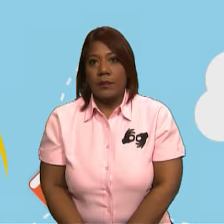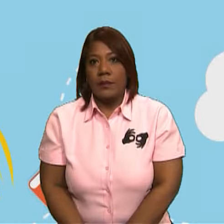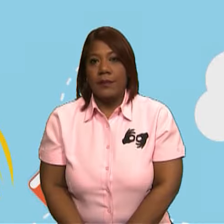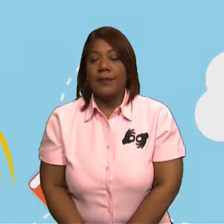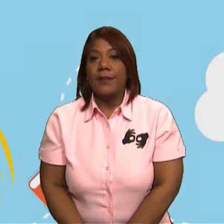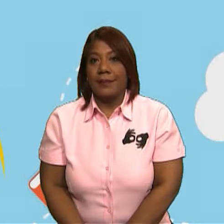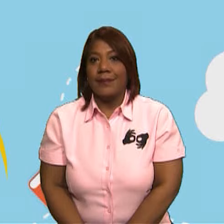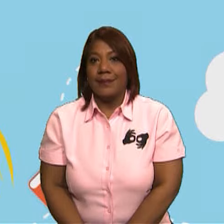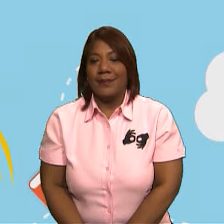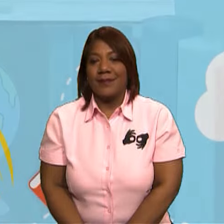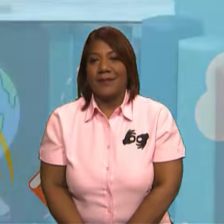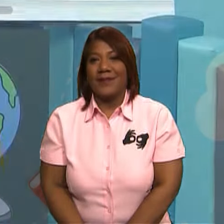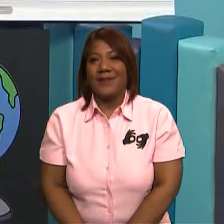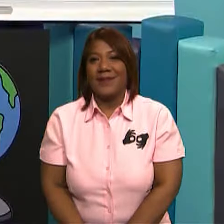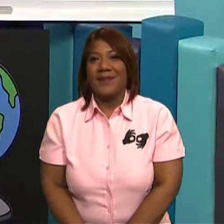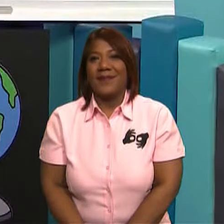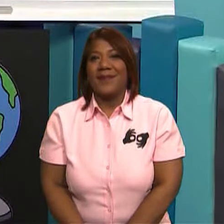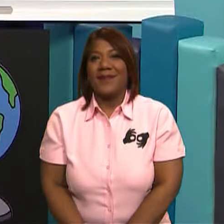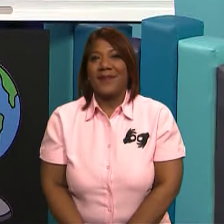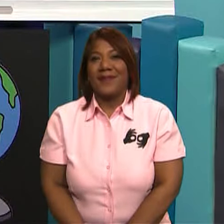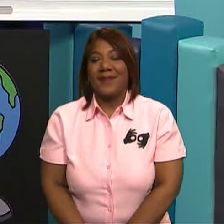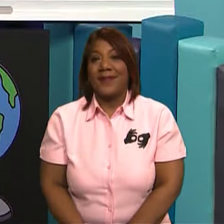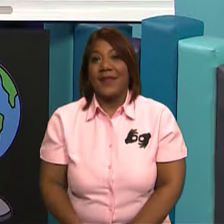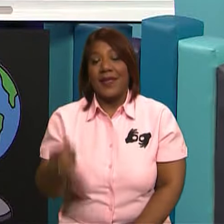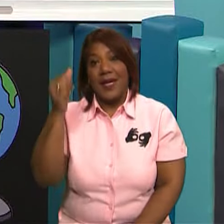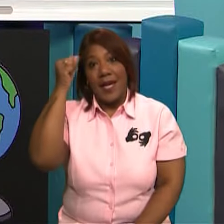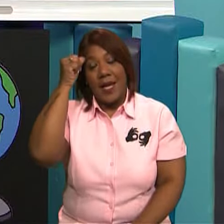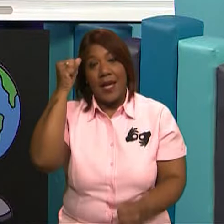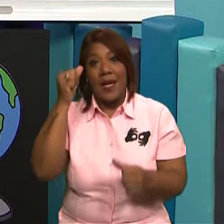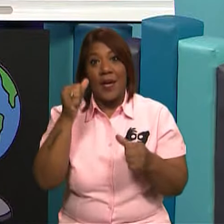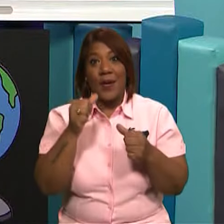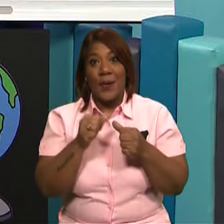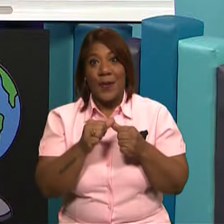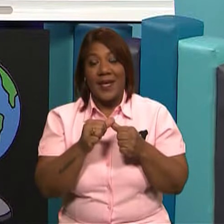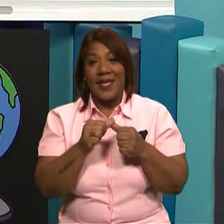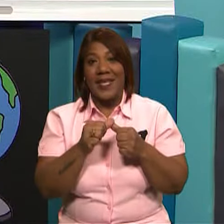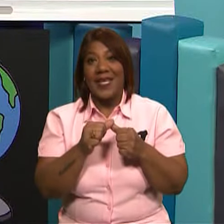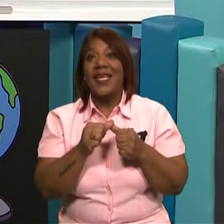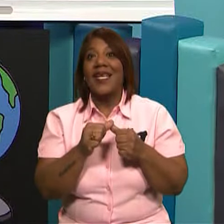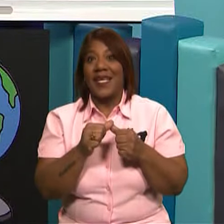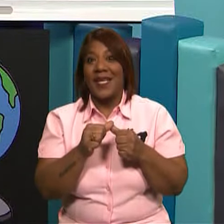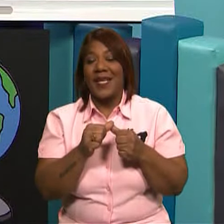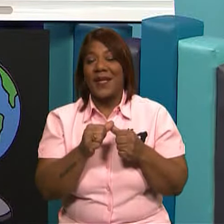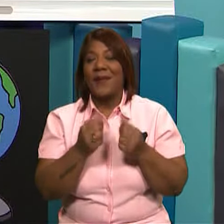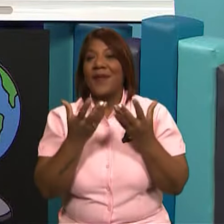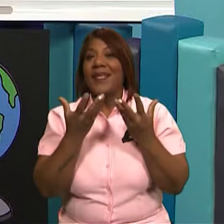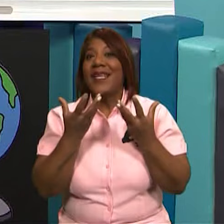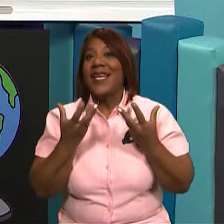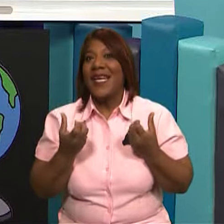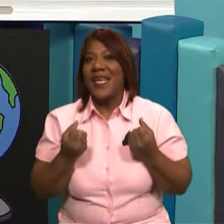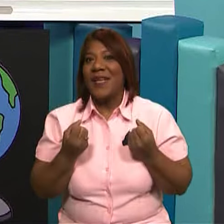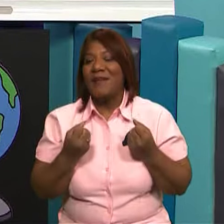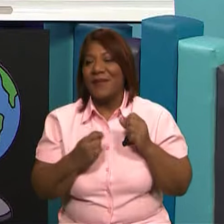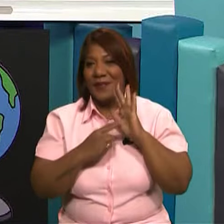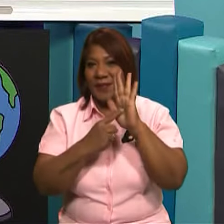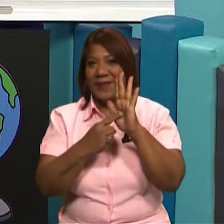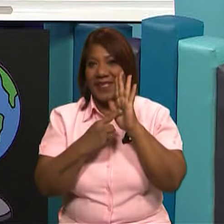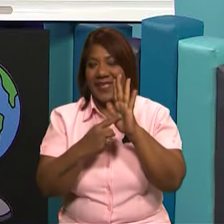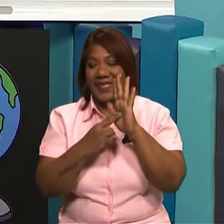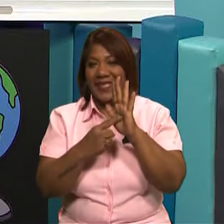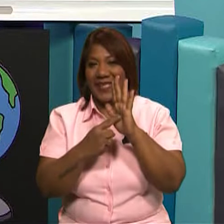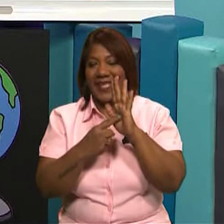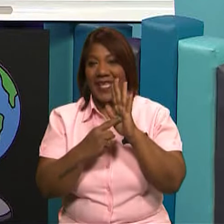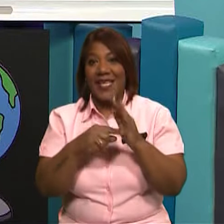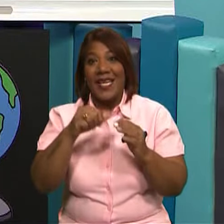Y no podemos irnos sin recordar a otra de nuestras compañeras que ha resuelto el reto extra de la clase